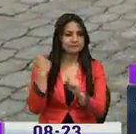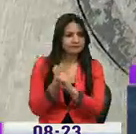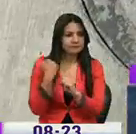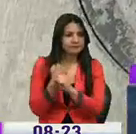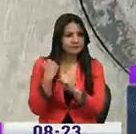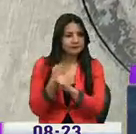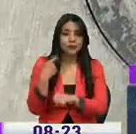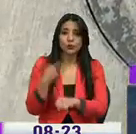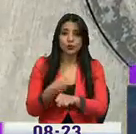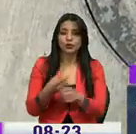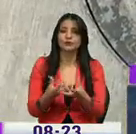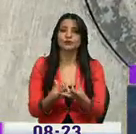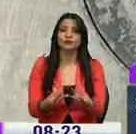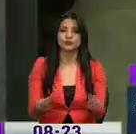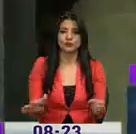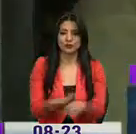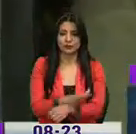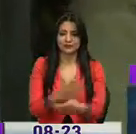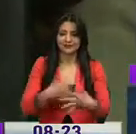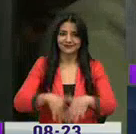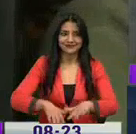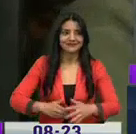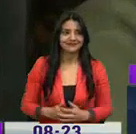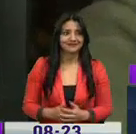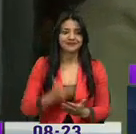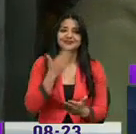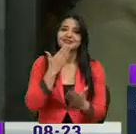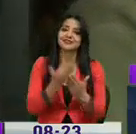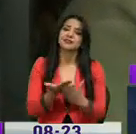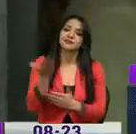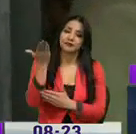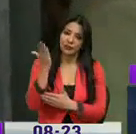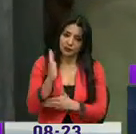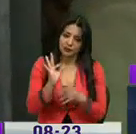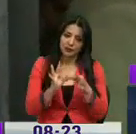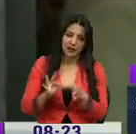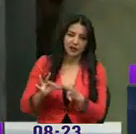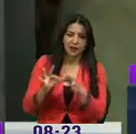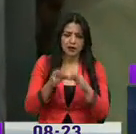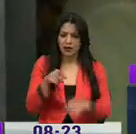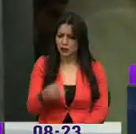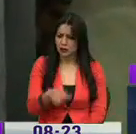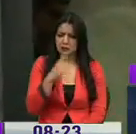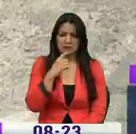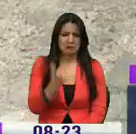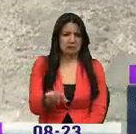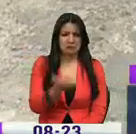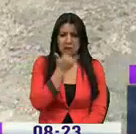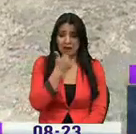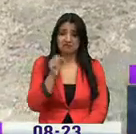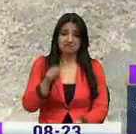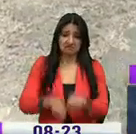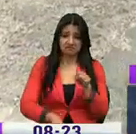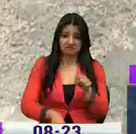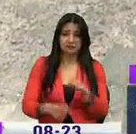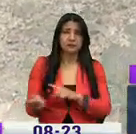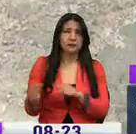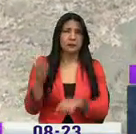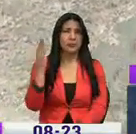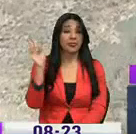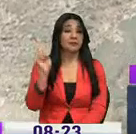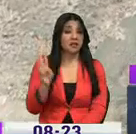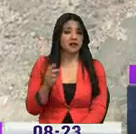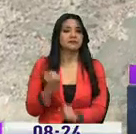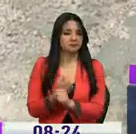trabajo, quedó solucionado. Gracias a Dios ya nos compusieron, por lo que estaba muy horrible esto, y ya el viernes estaban